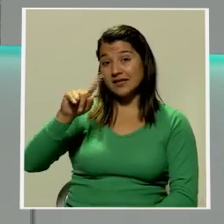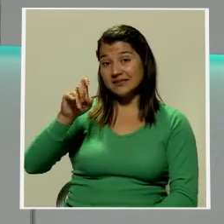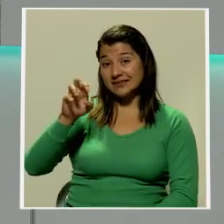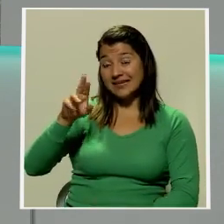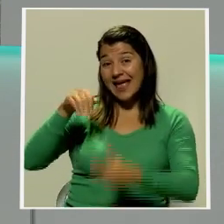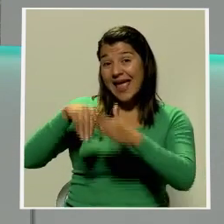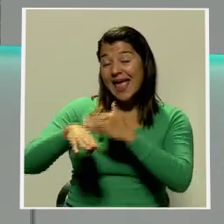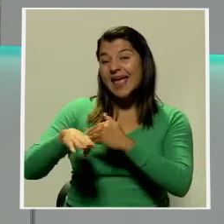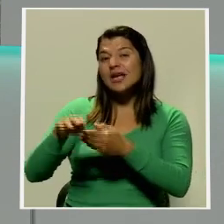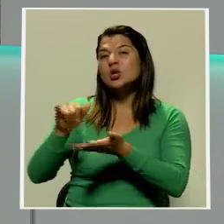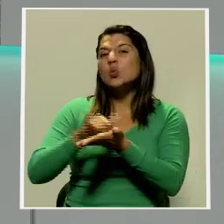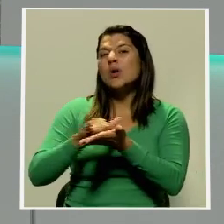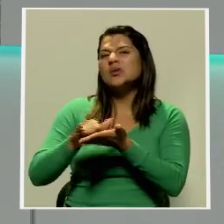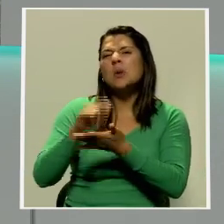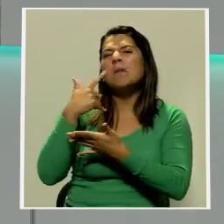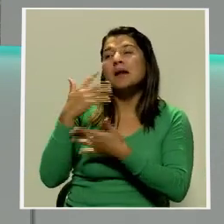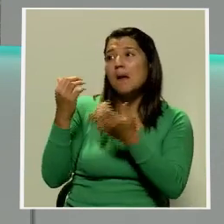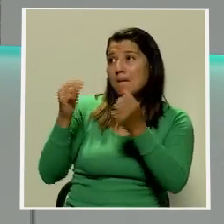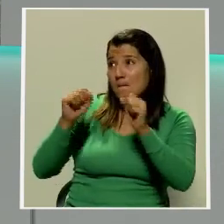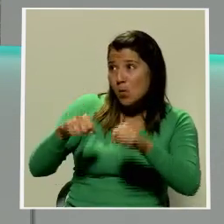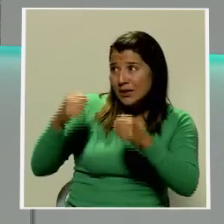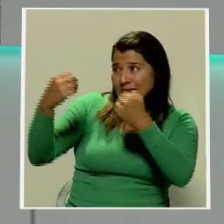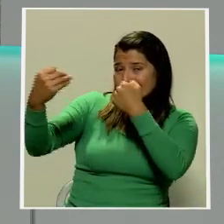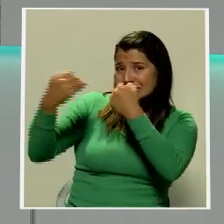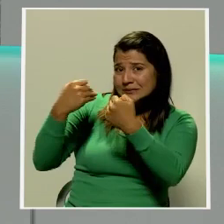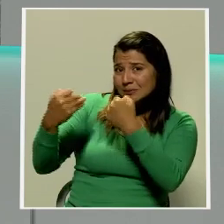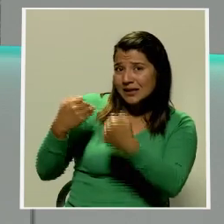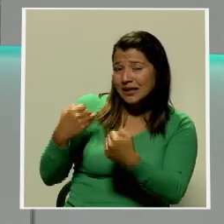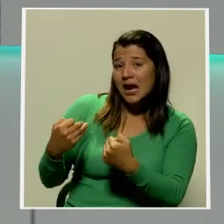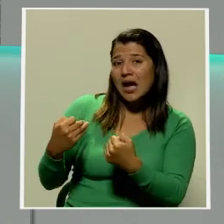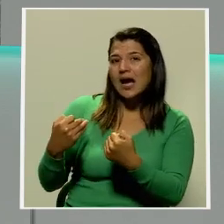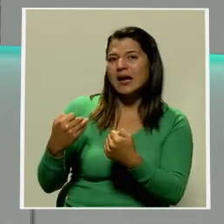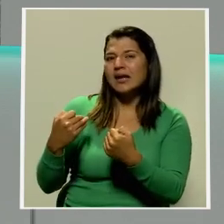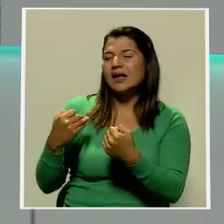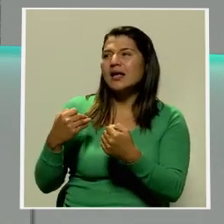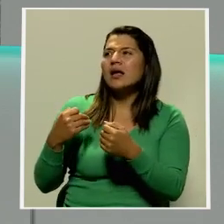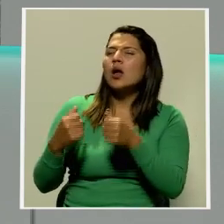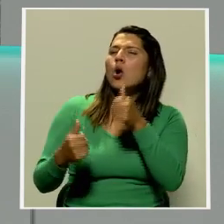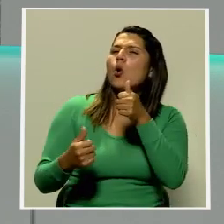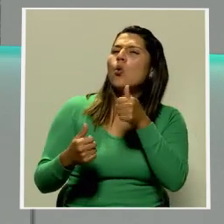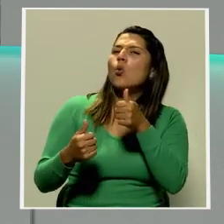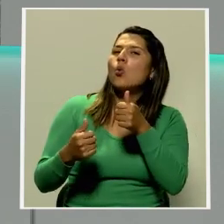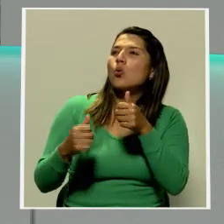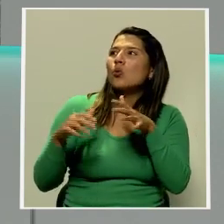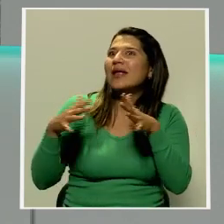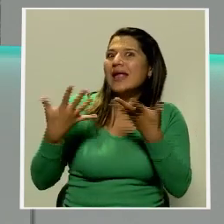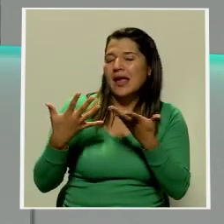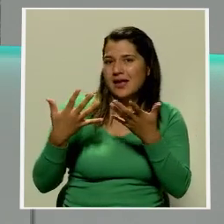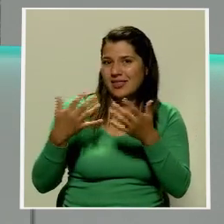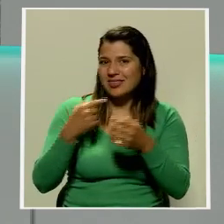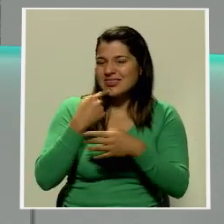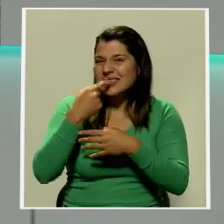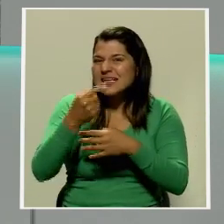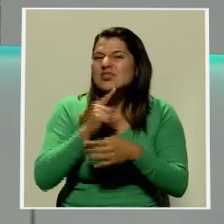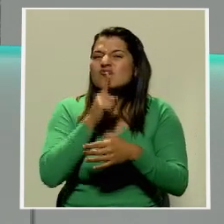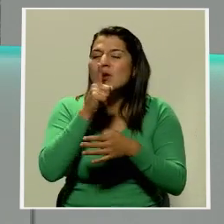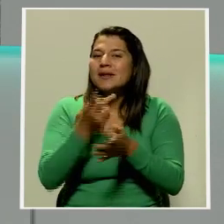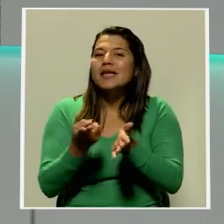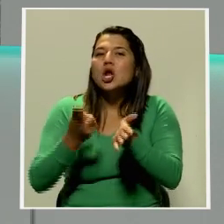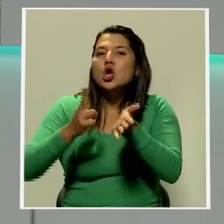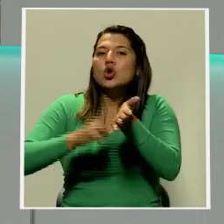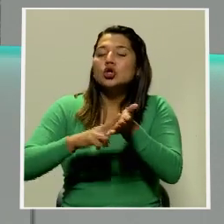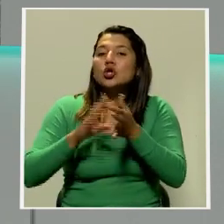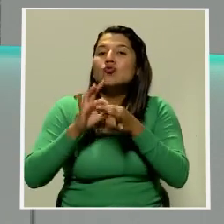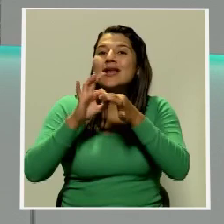que le aclare cuáles son los alcances de las cláusulas de confidencialidad que pesan sobre el contrato